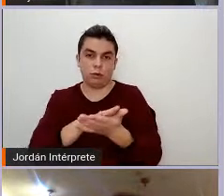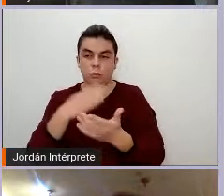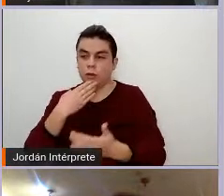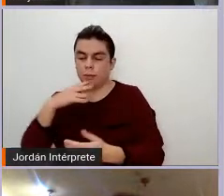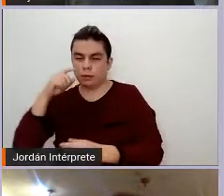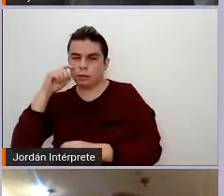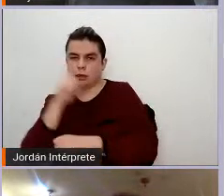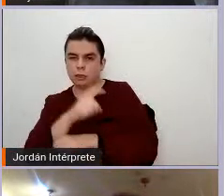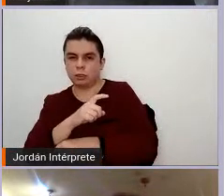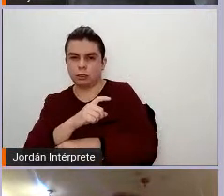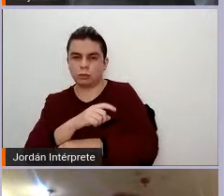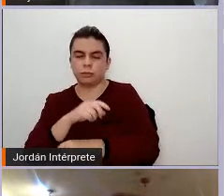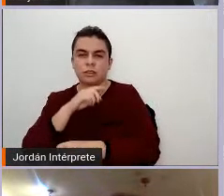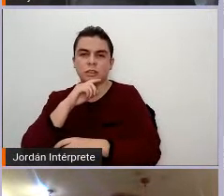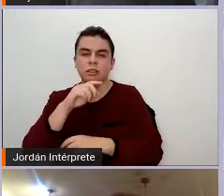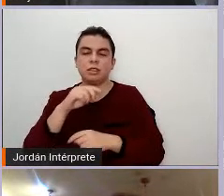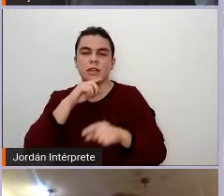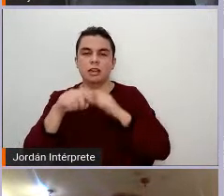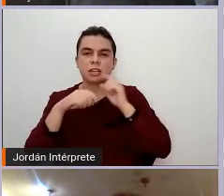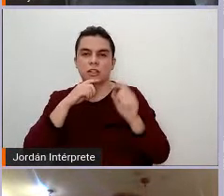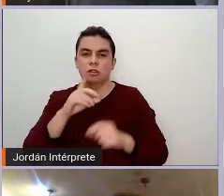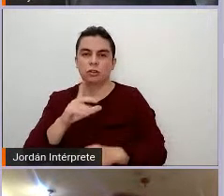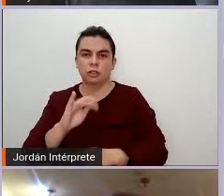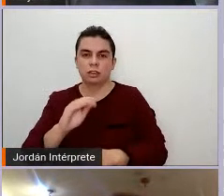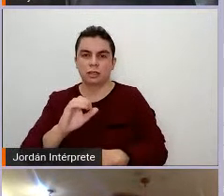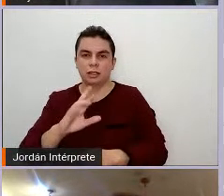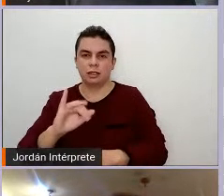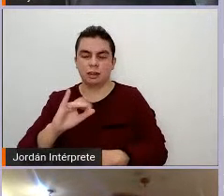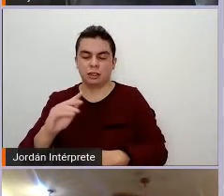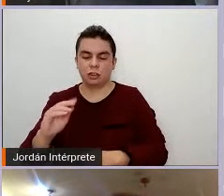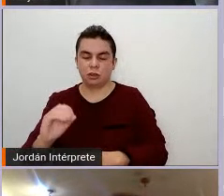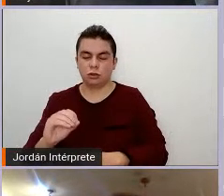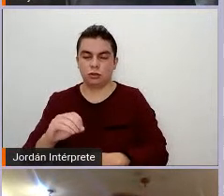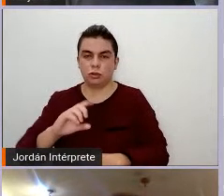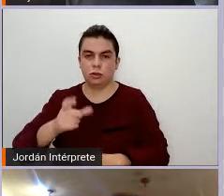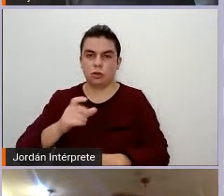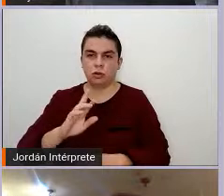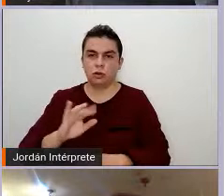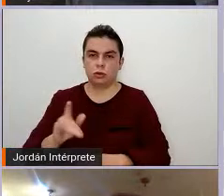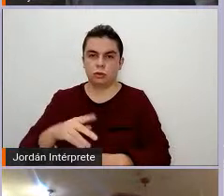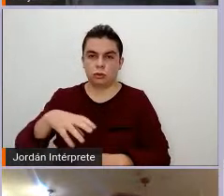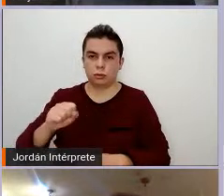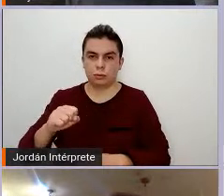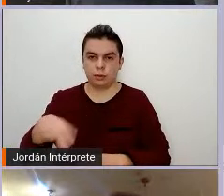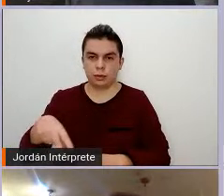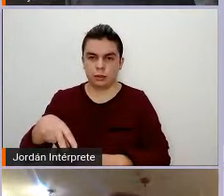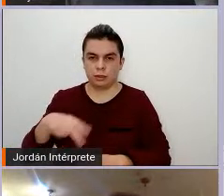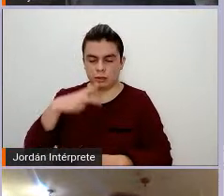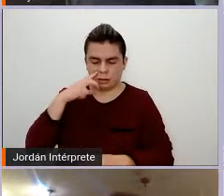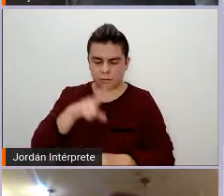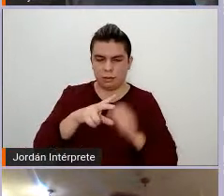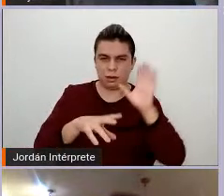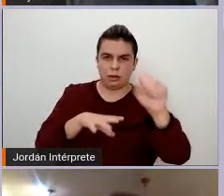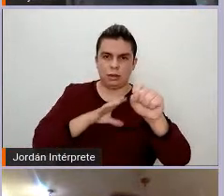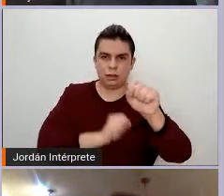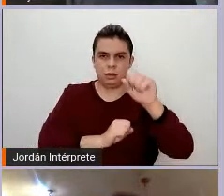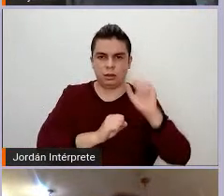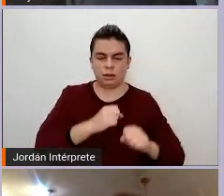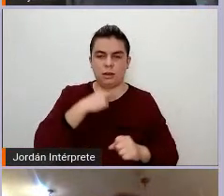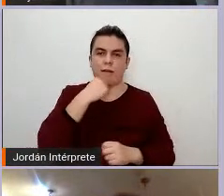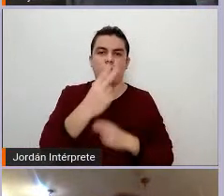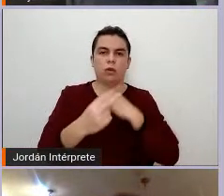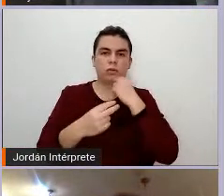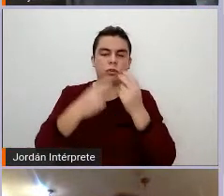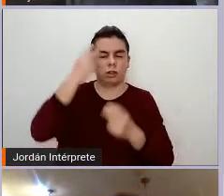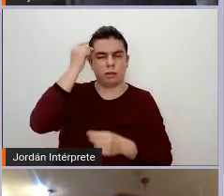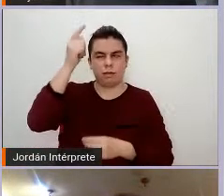Leonid Grossman, Bajtín identifica las voces que expresan diferentes ideas en un discurso como característica